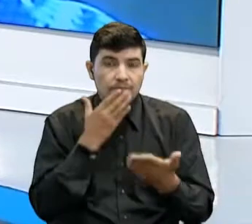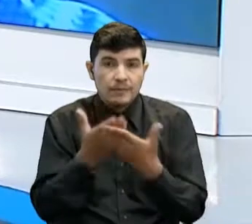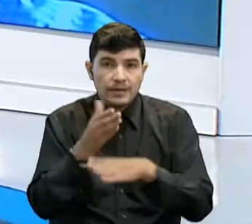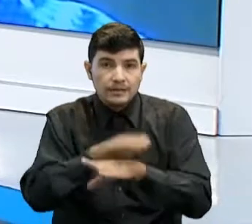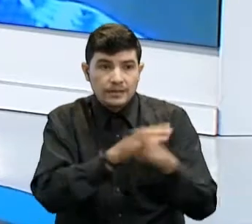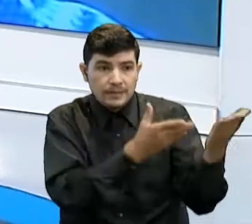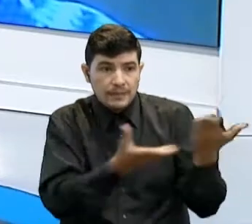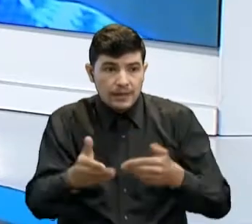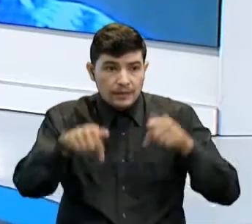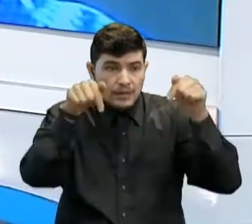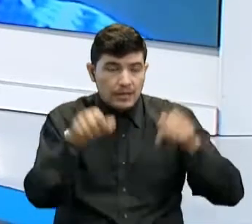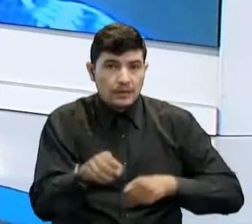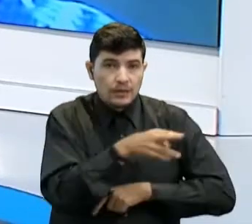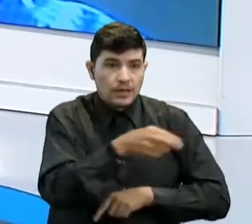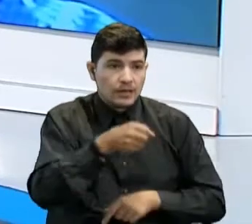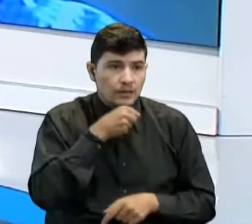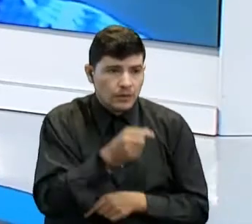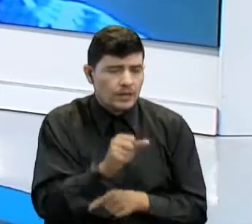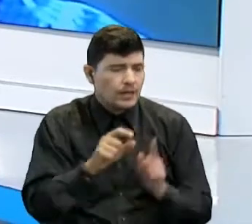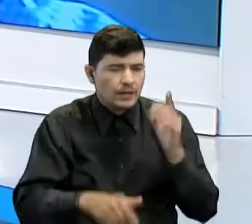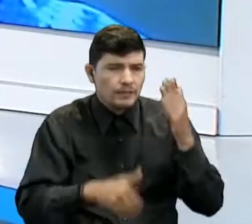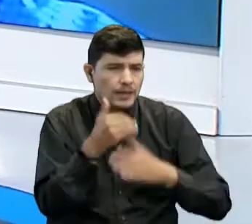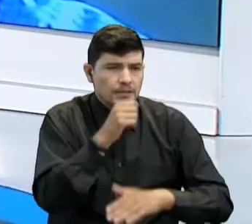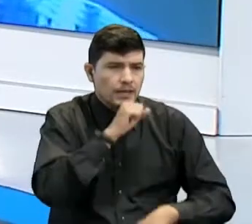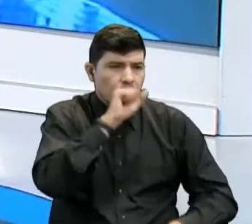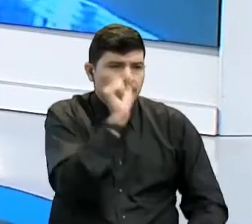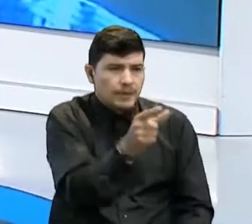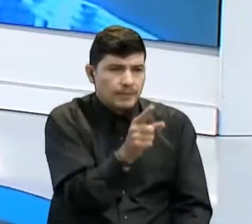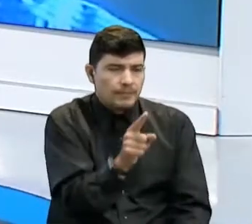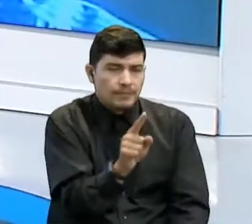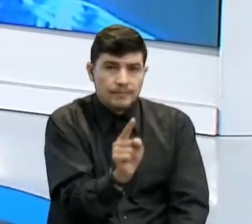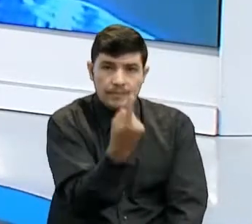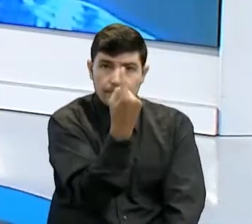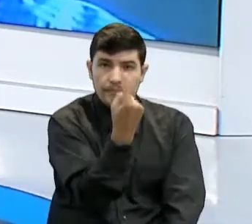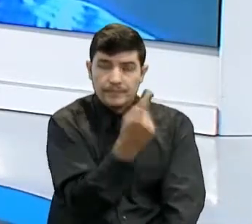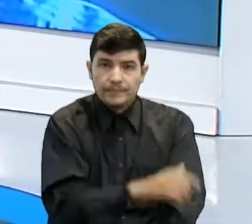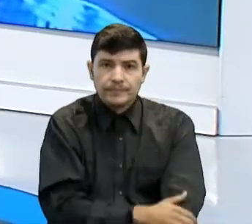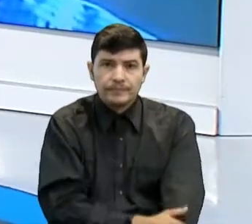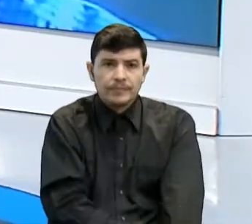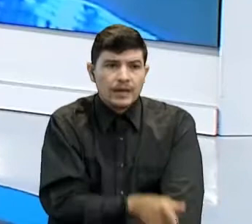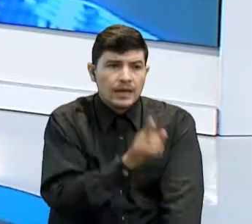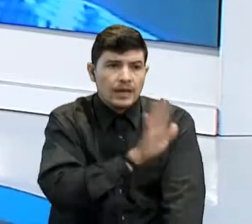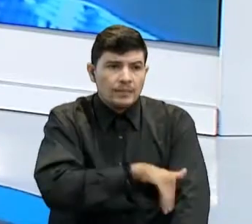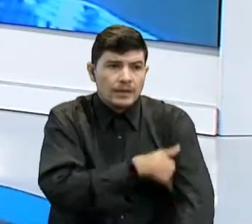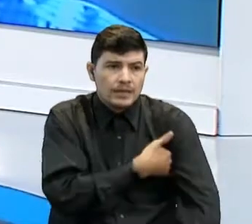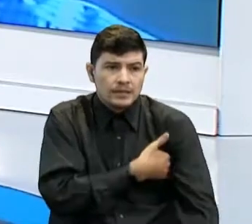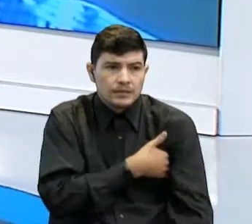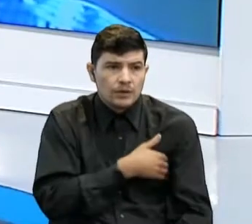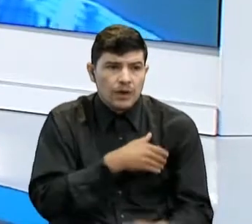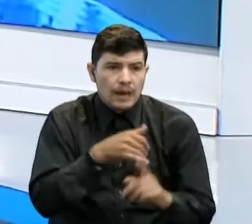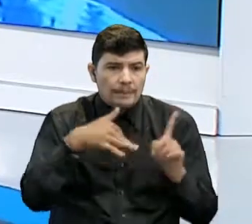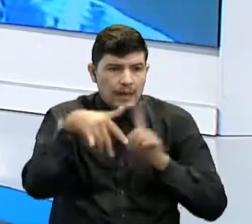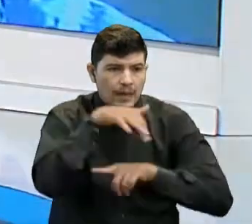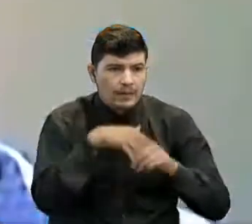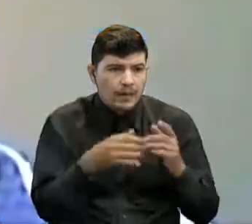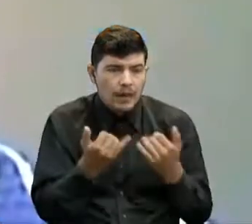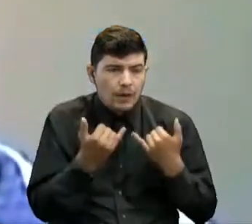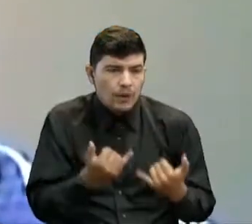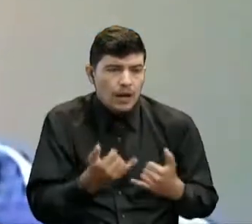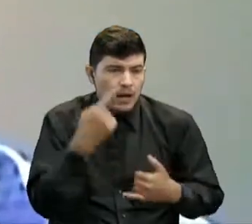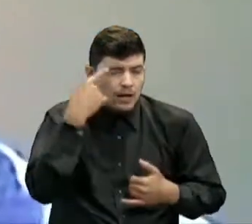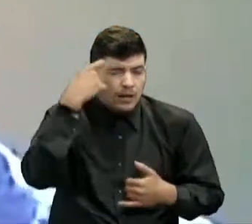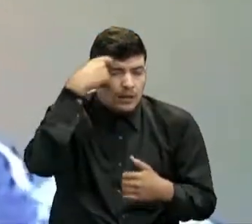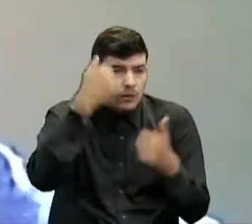aceptar esta invitación y comenzamos con la primera pregunta. ¿Cuáles son esos retos a los que llega el nuevo ministro de Medio Ambiente? Bueno, muy